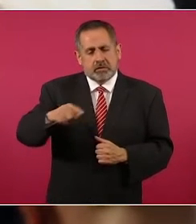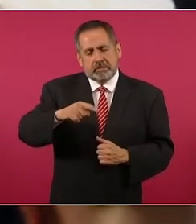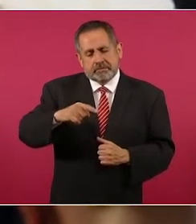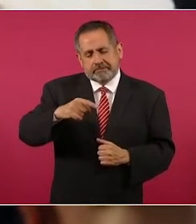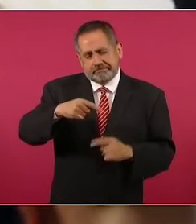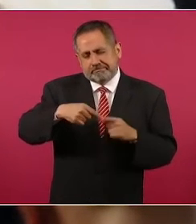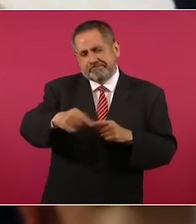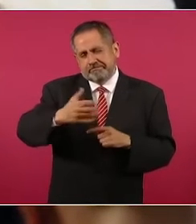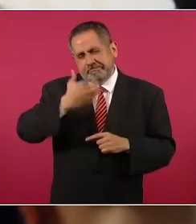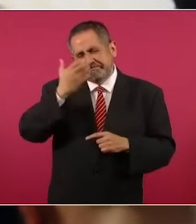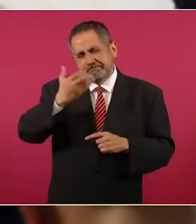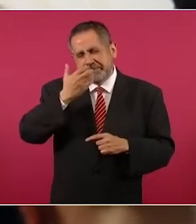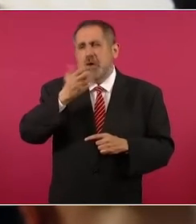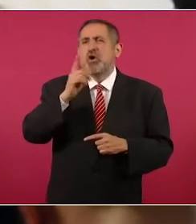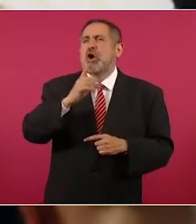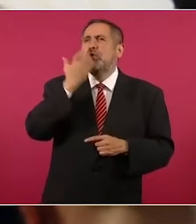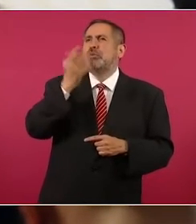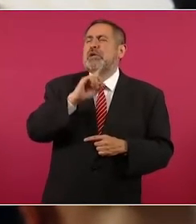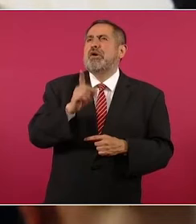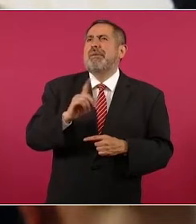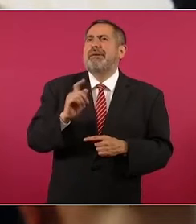acostumbrarnos, ¿no? No acostumbrarnos, sino